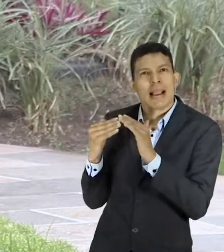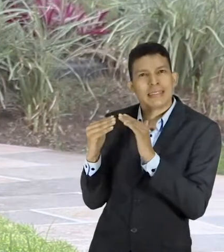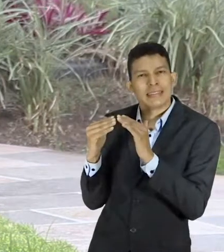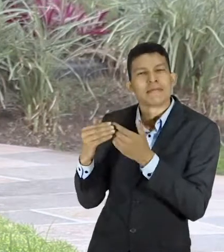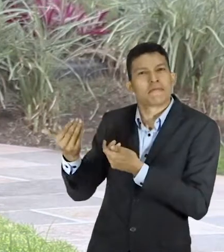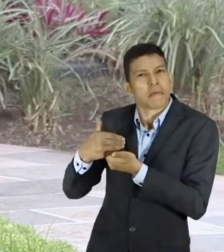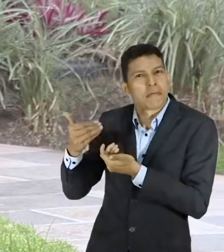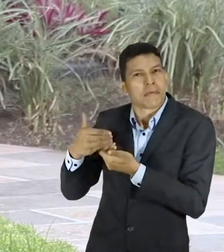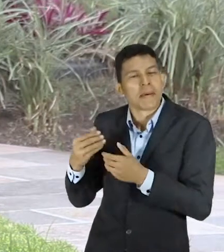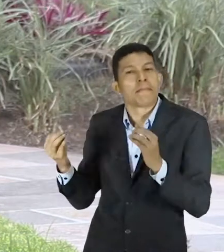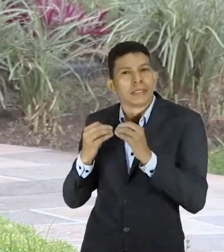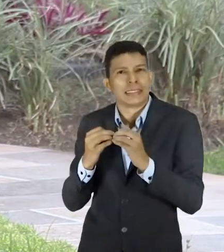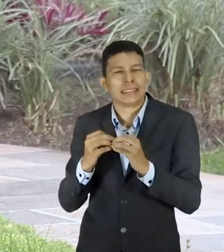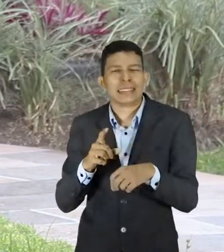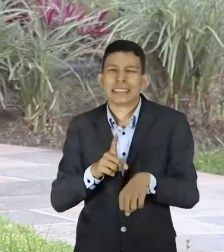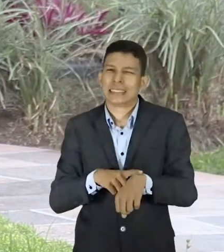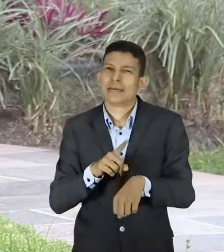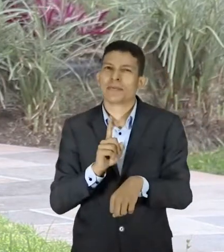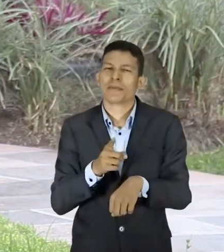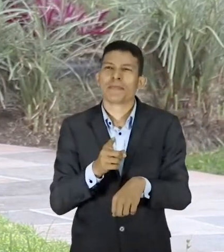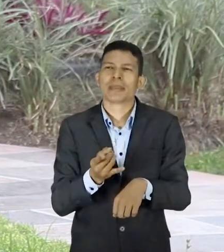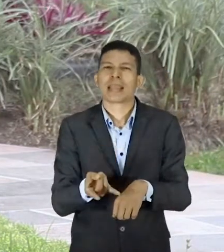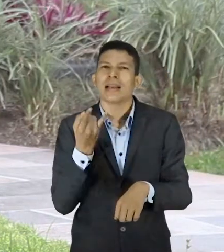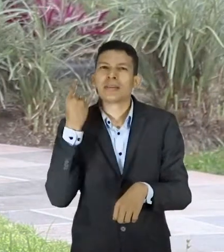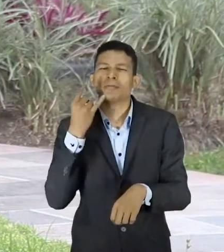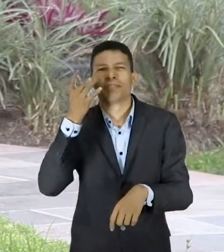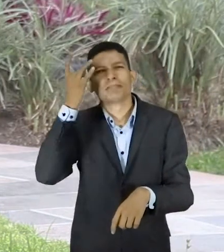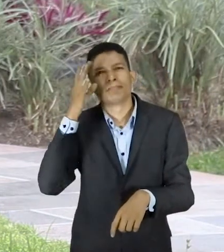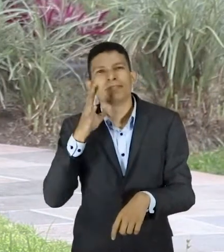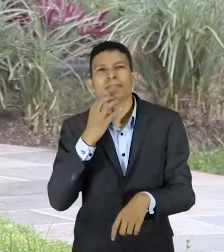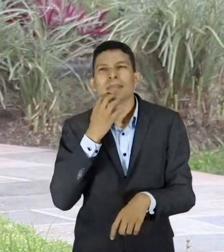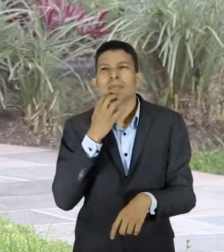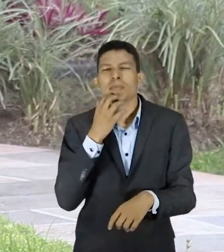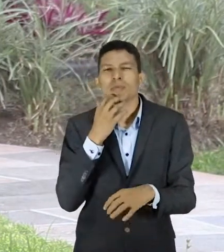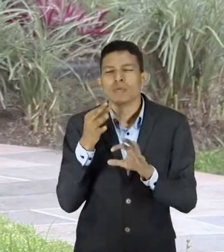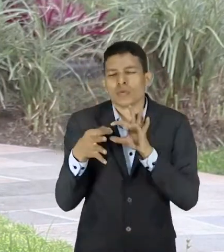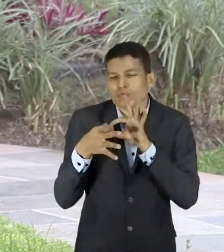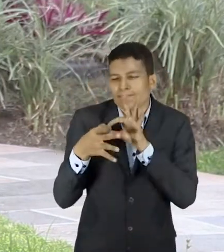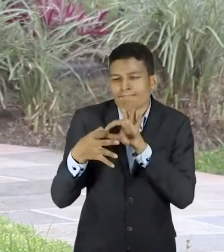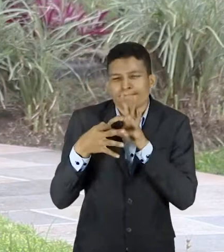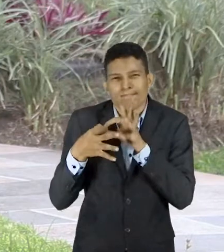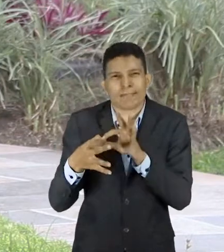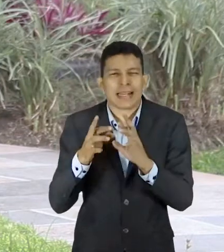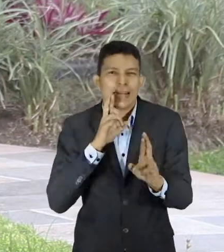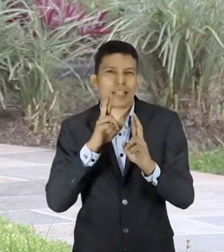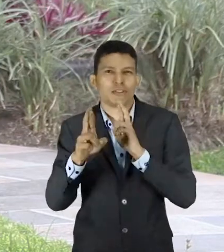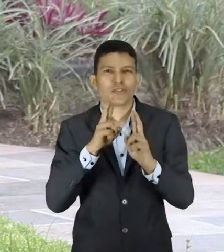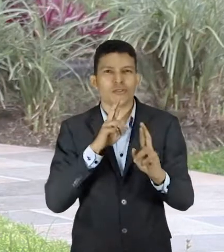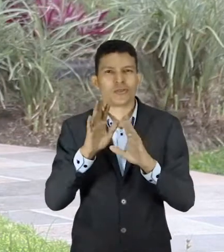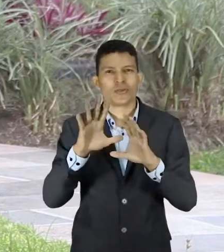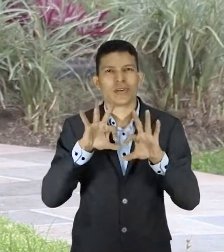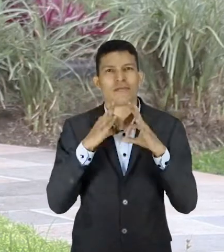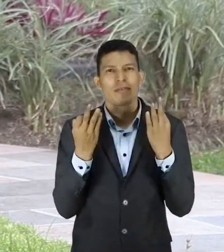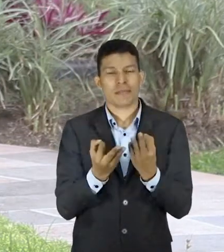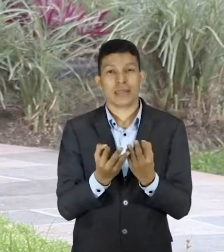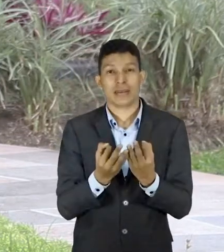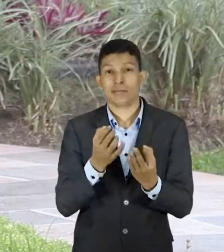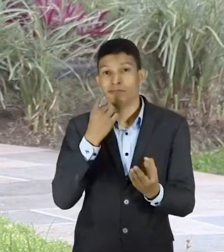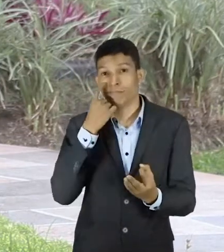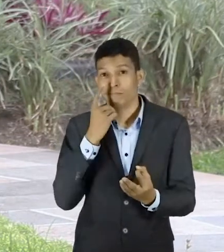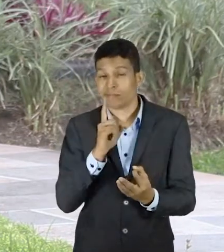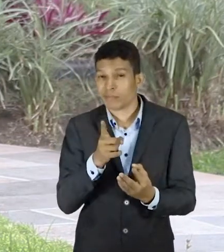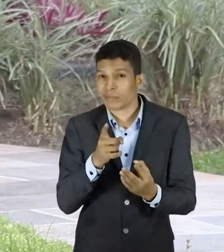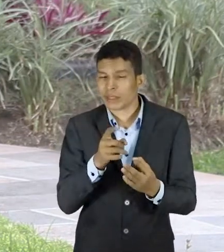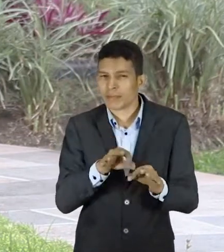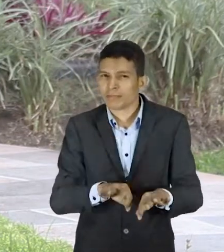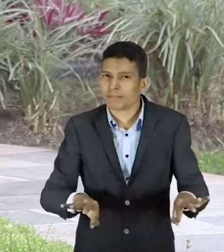casa. Entonces fue un momento en donde de pronto digamos que se estrecharon mucho las relaciones familiares. Pero ojo,